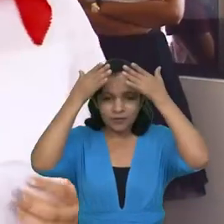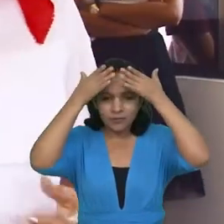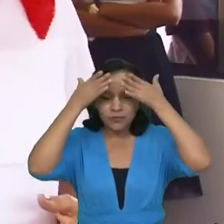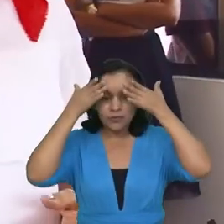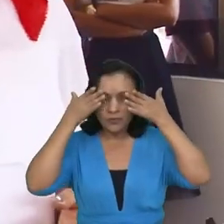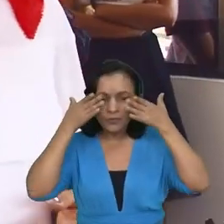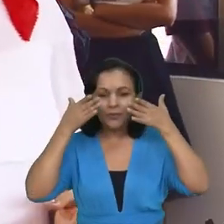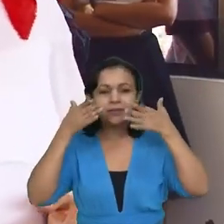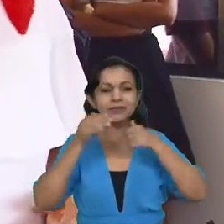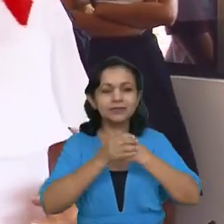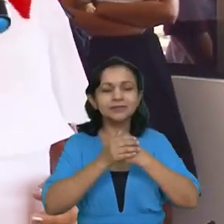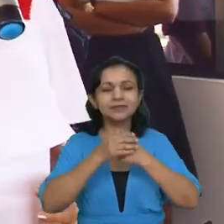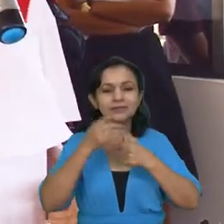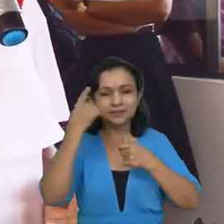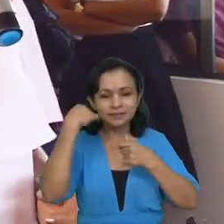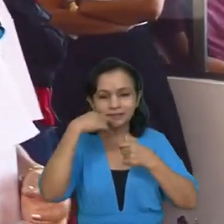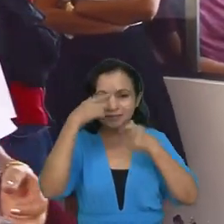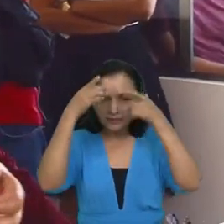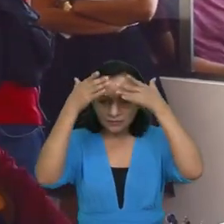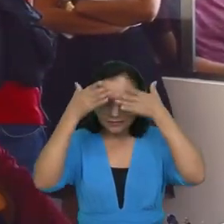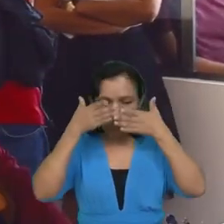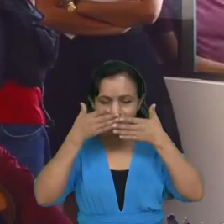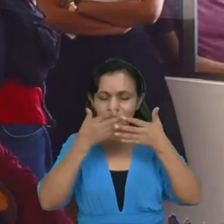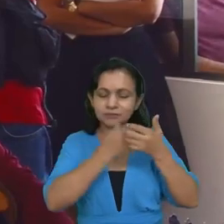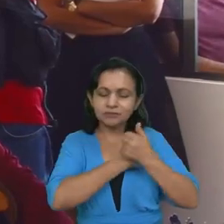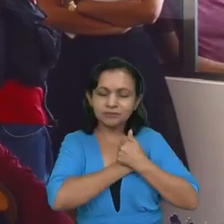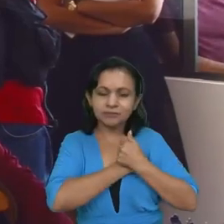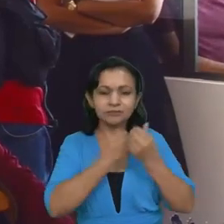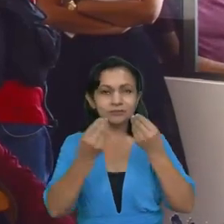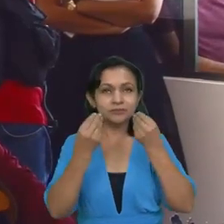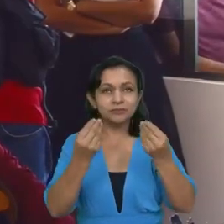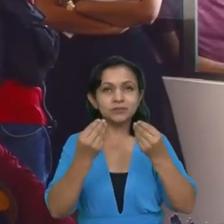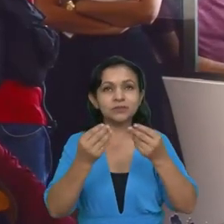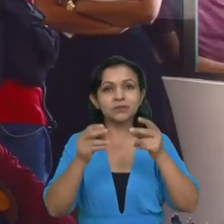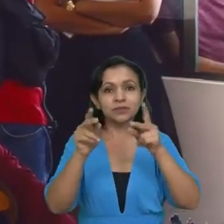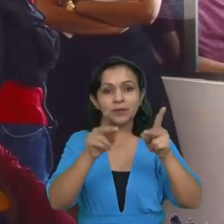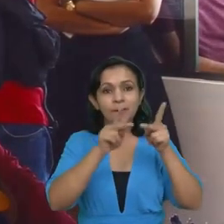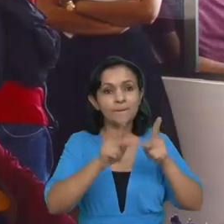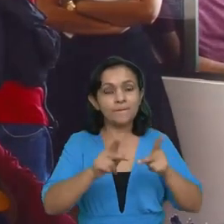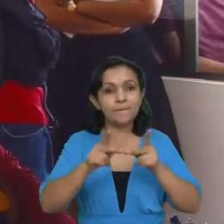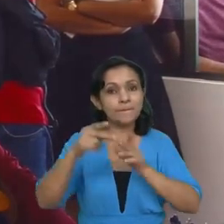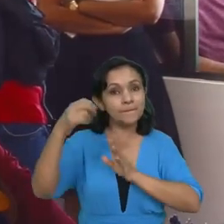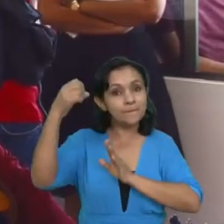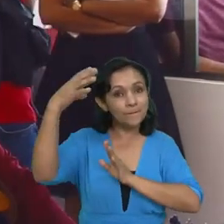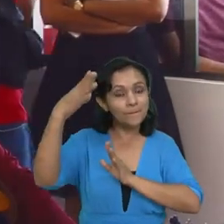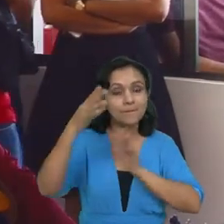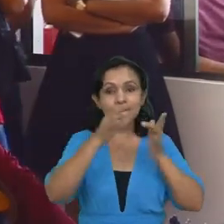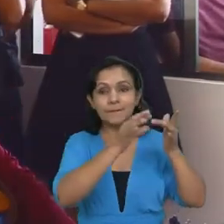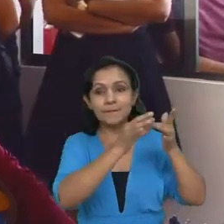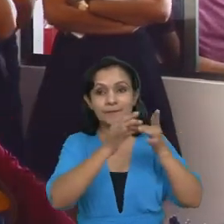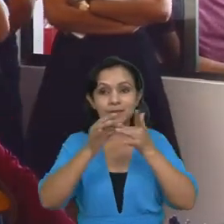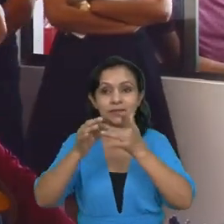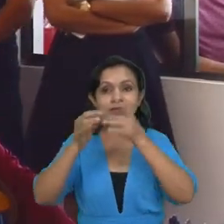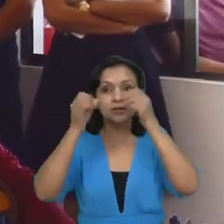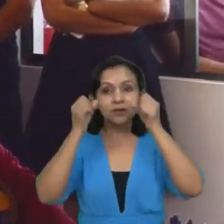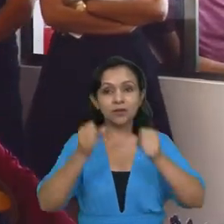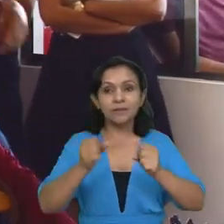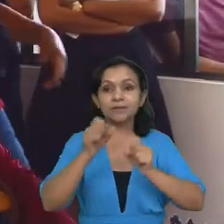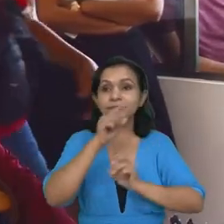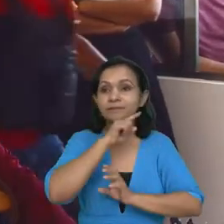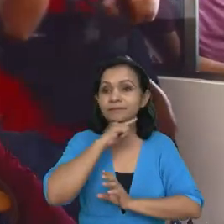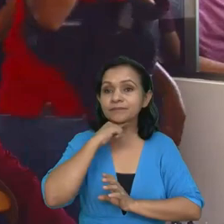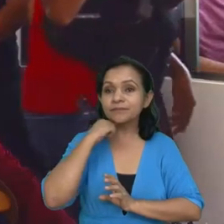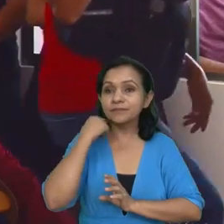de su cara lo quería muchísimo un ser de luz un ser especial que realmente